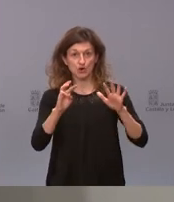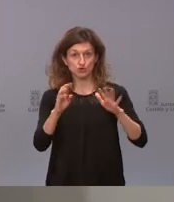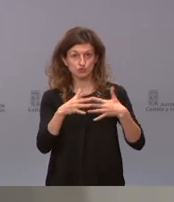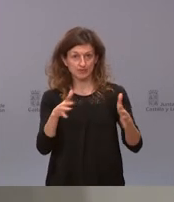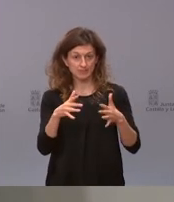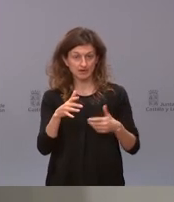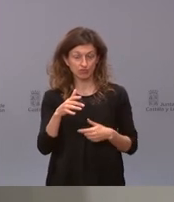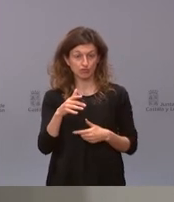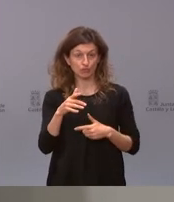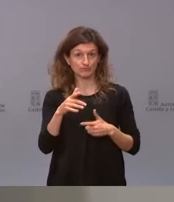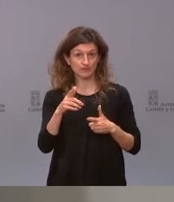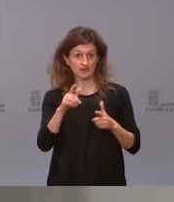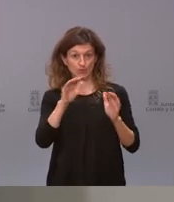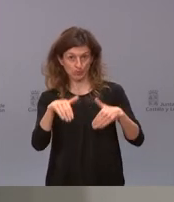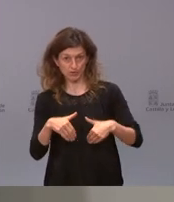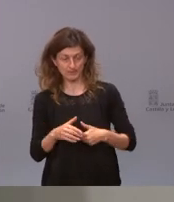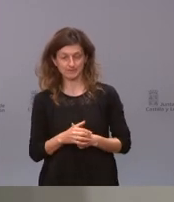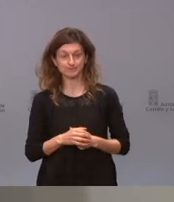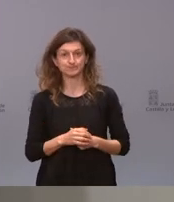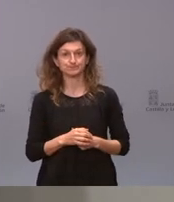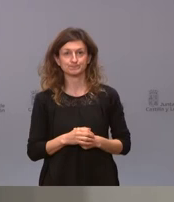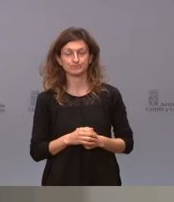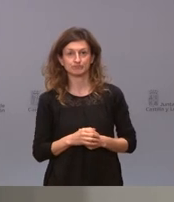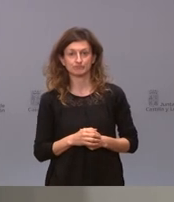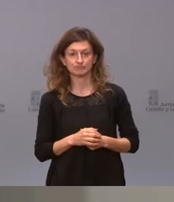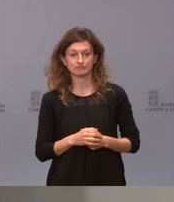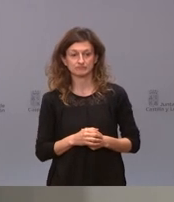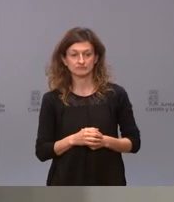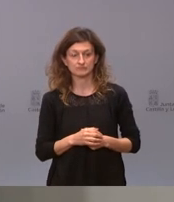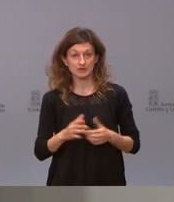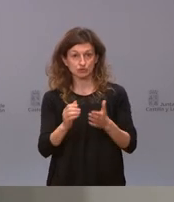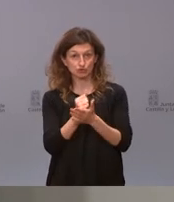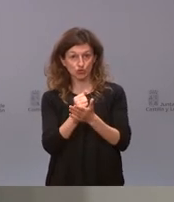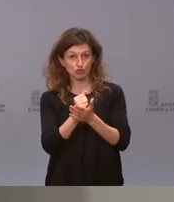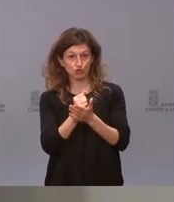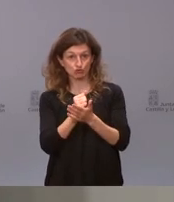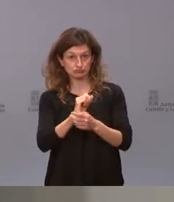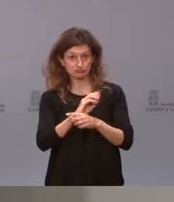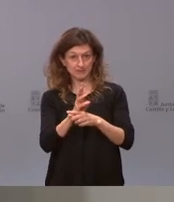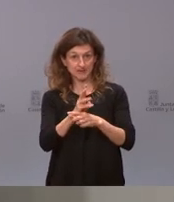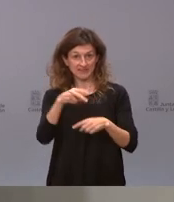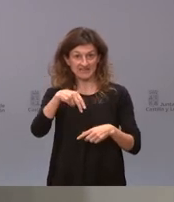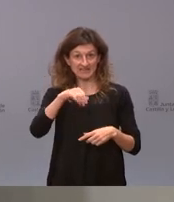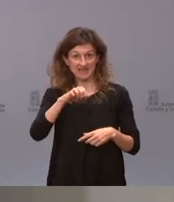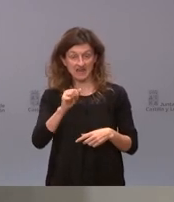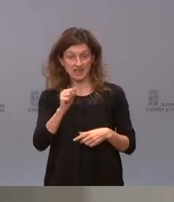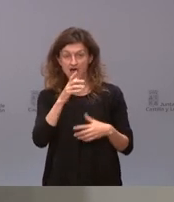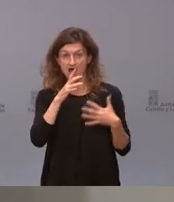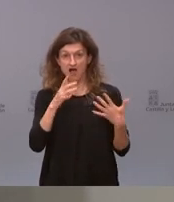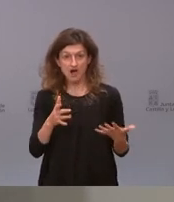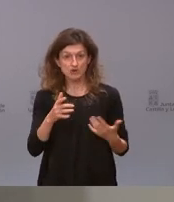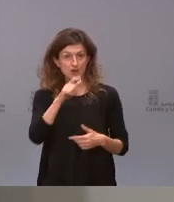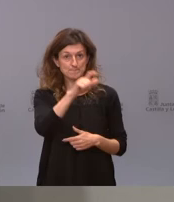al viaje de regreso pero todos estos casos todos los de la variante nigeriana ahora mismo son